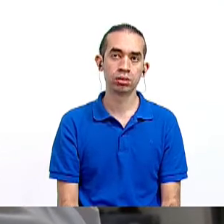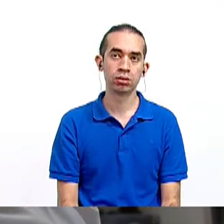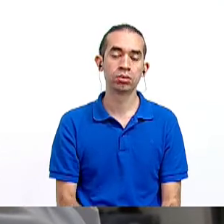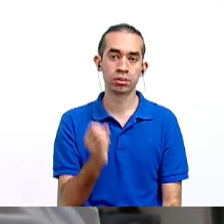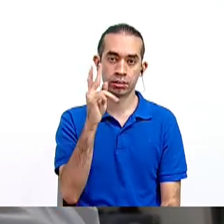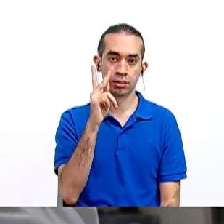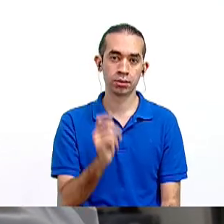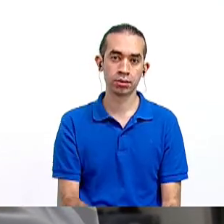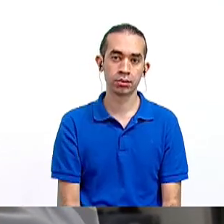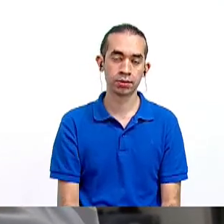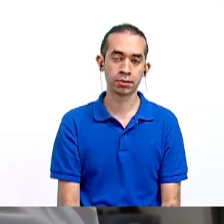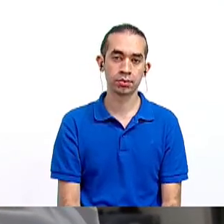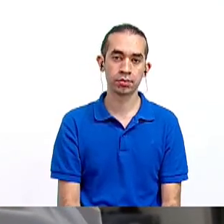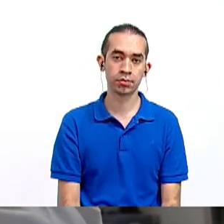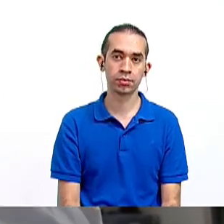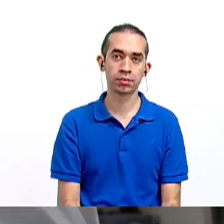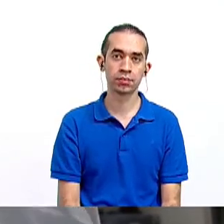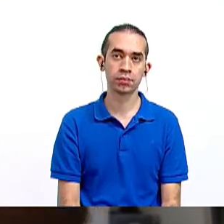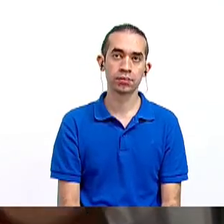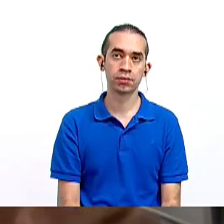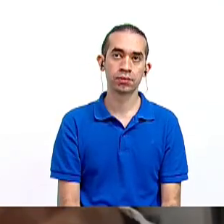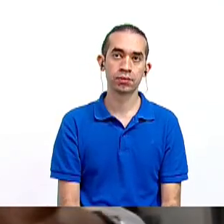Ok,